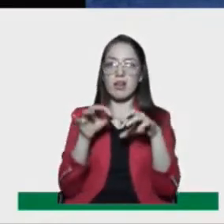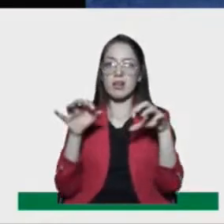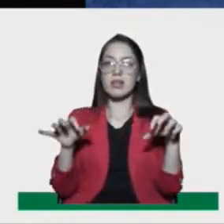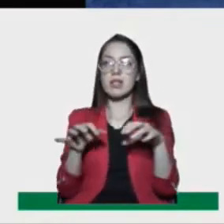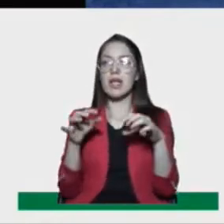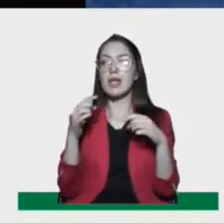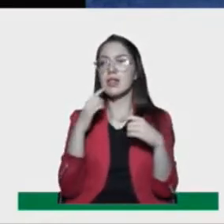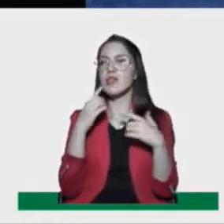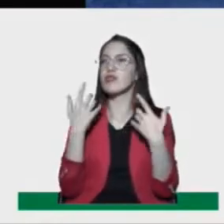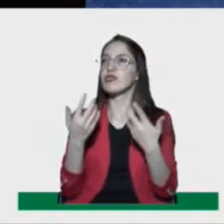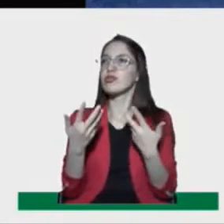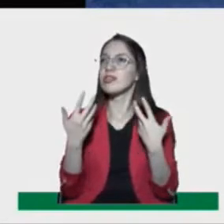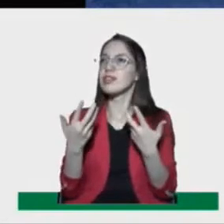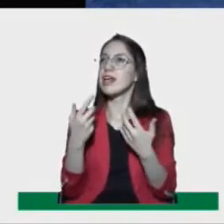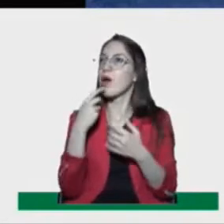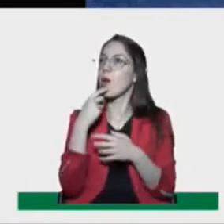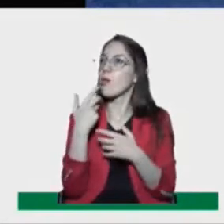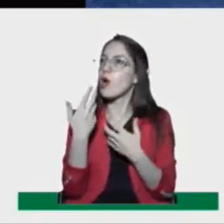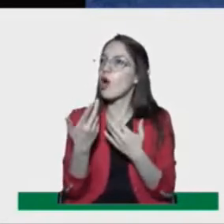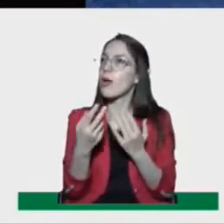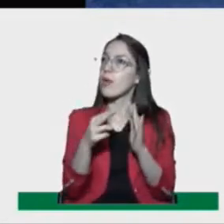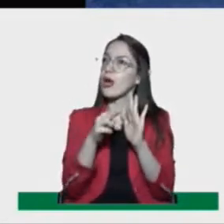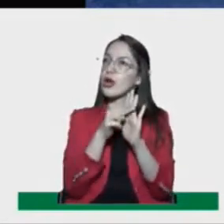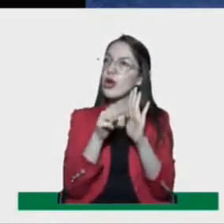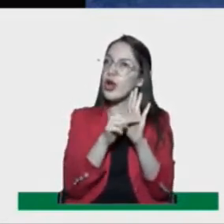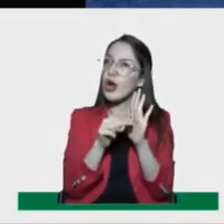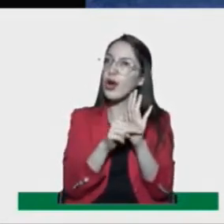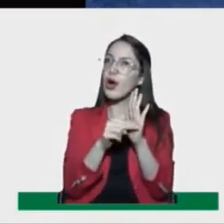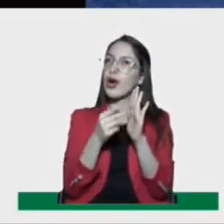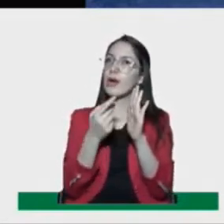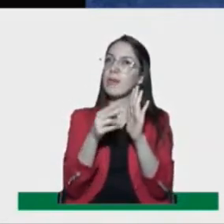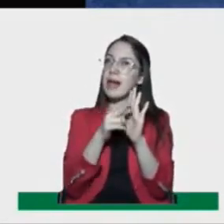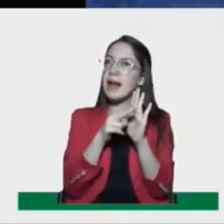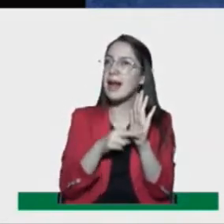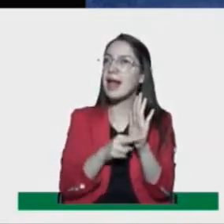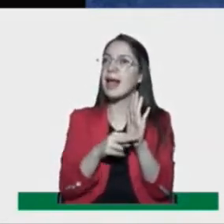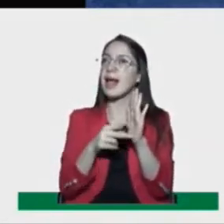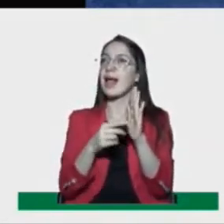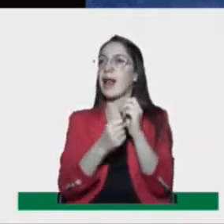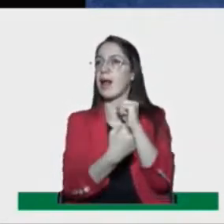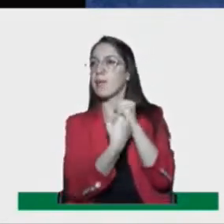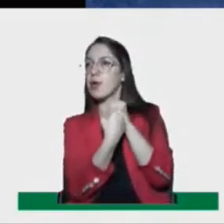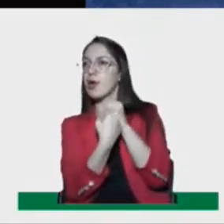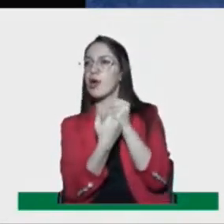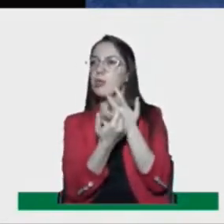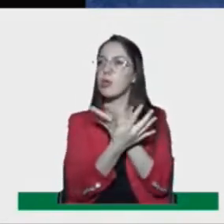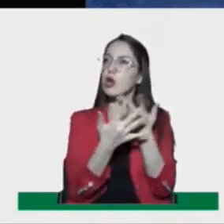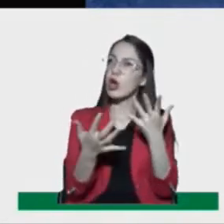costaba nosotros autorregular no necesitaba muestre este apoyo externo